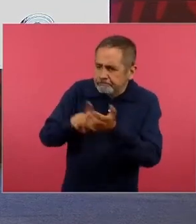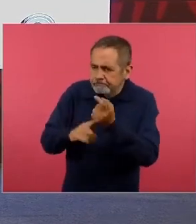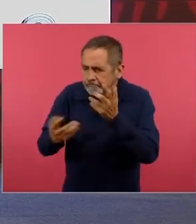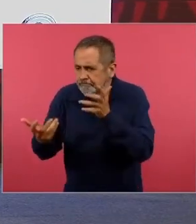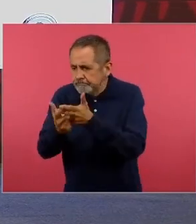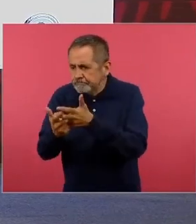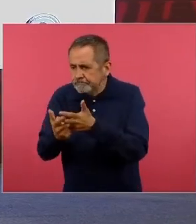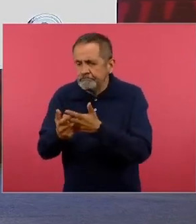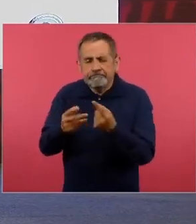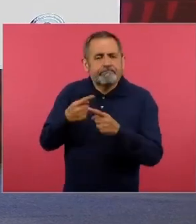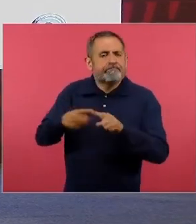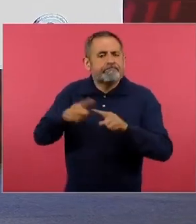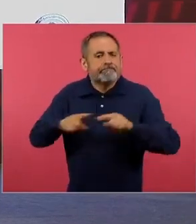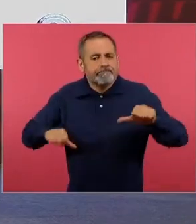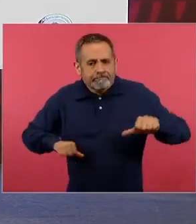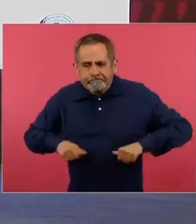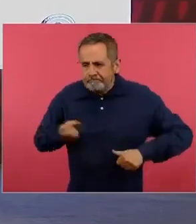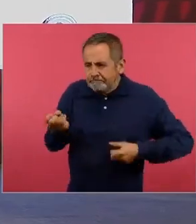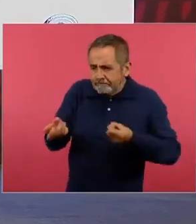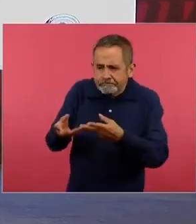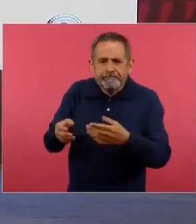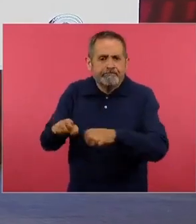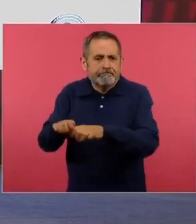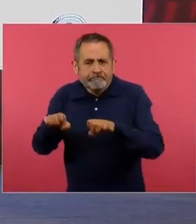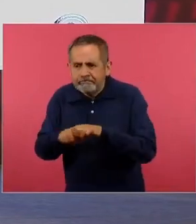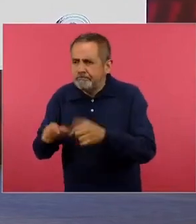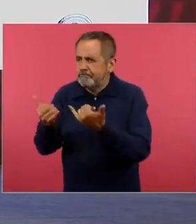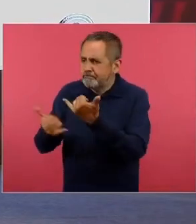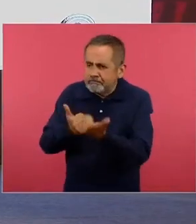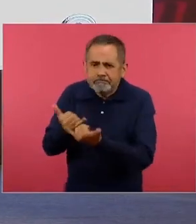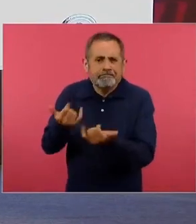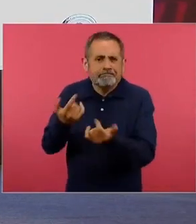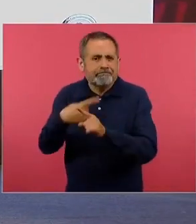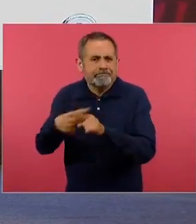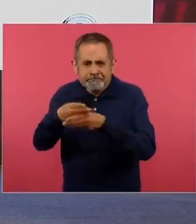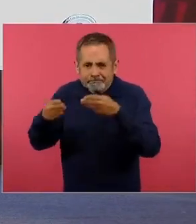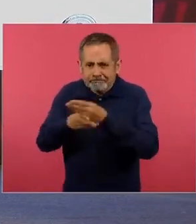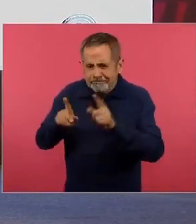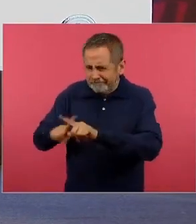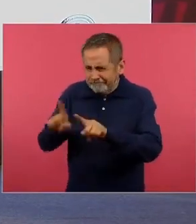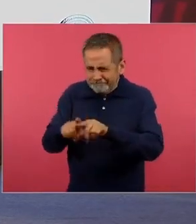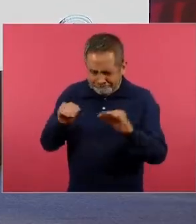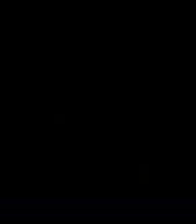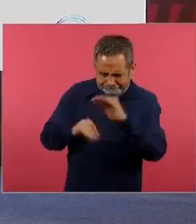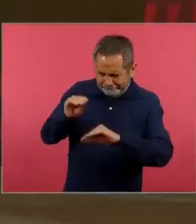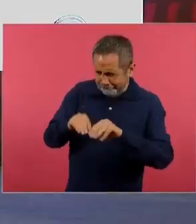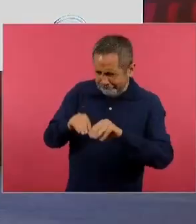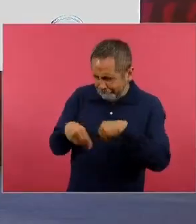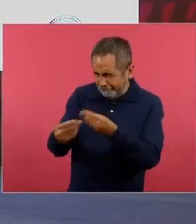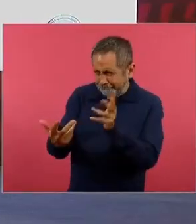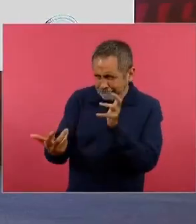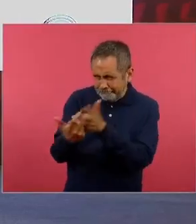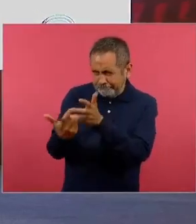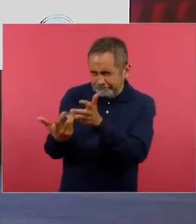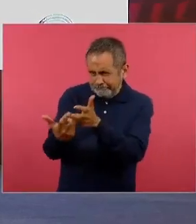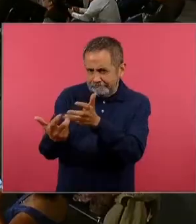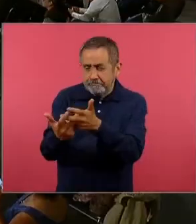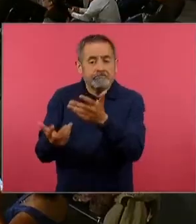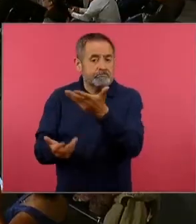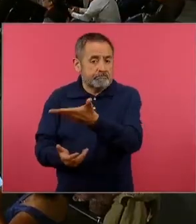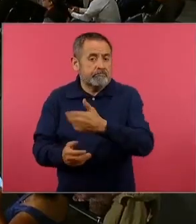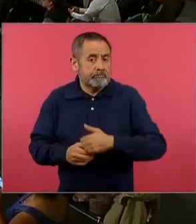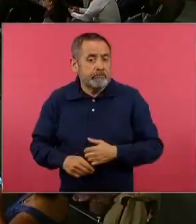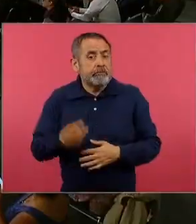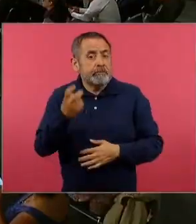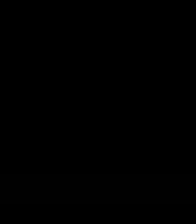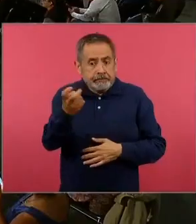integran los conocimientos, trabajo colectivo, juegos, uso de diversos materiales. Nosotros iremos